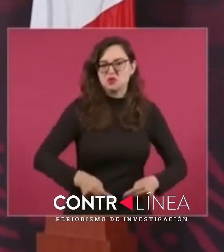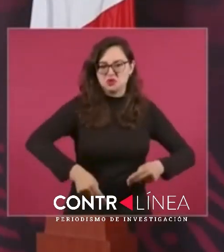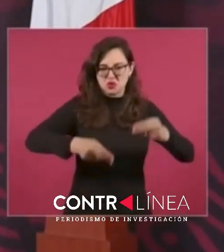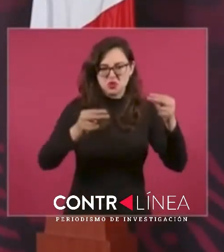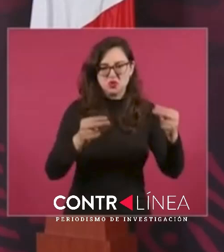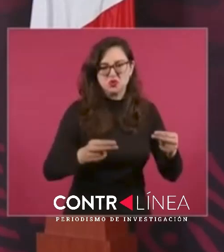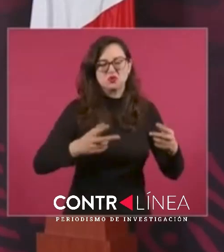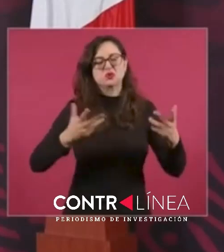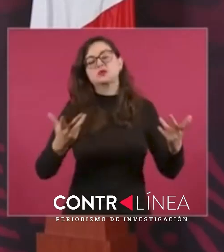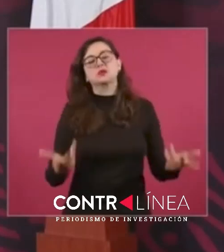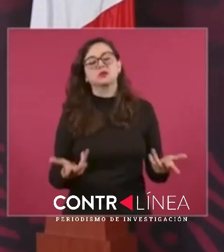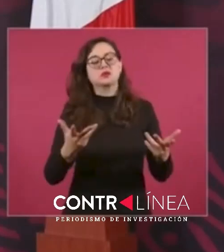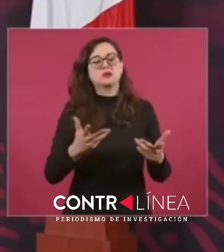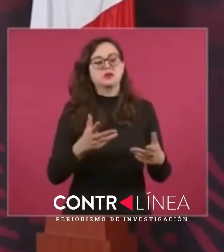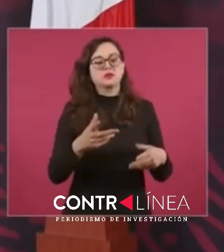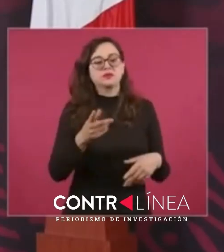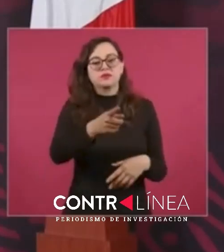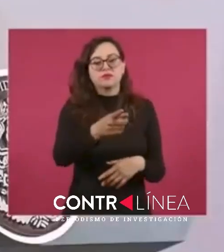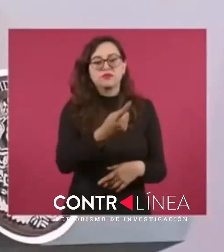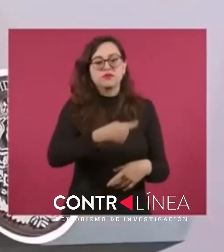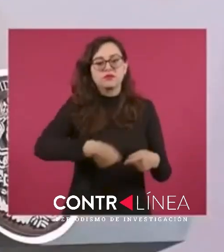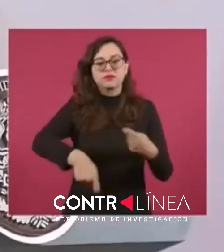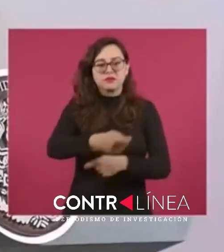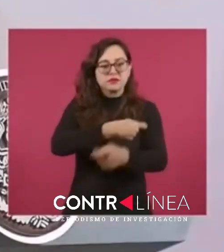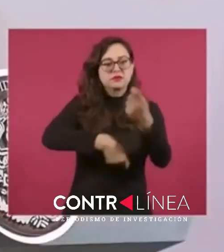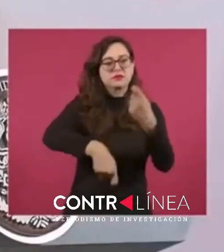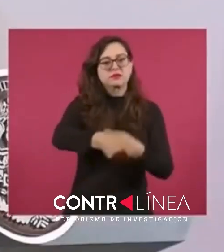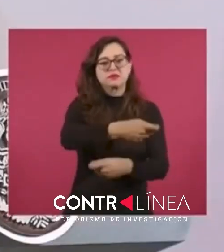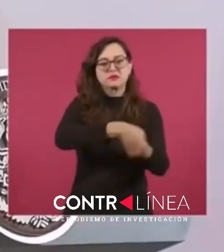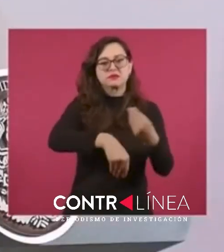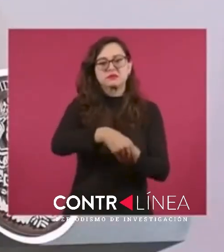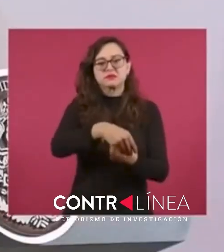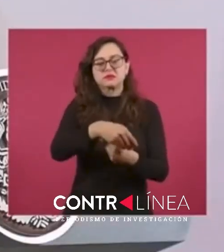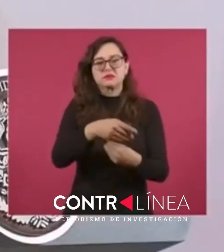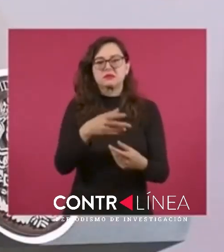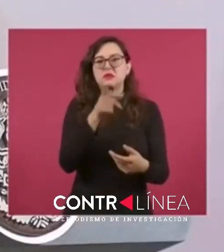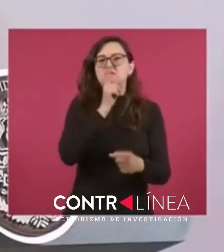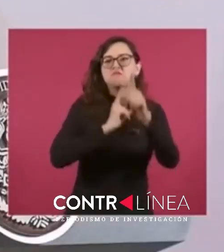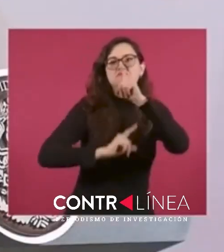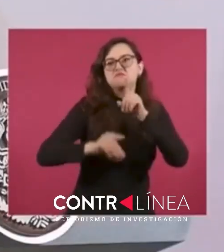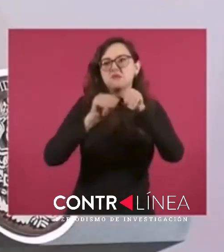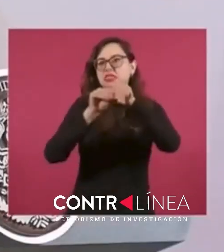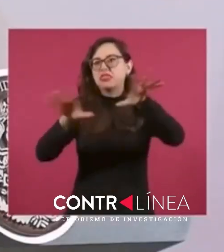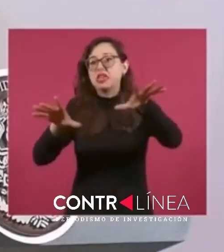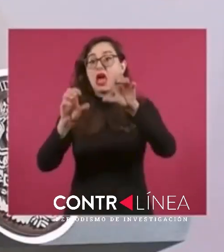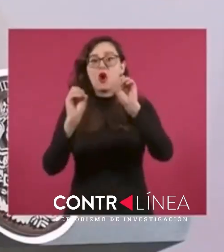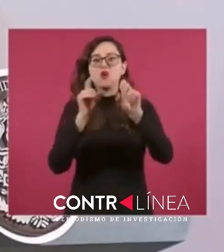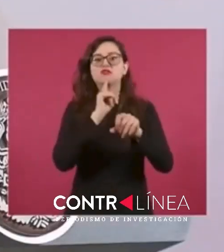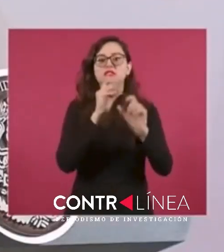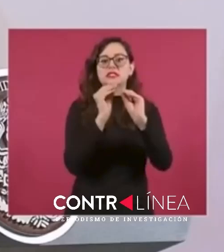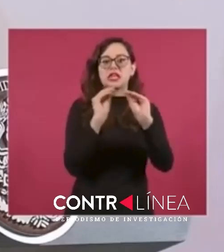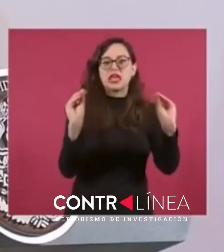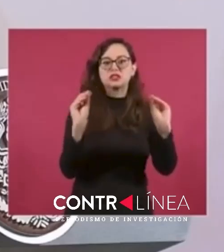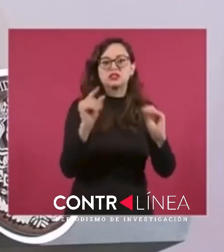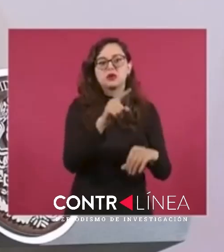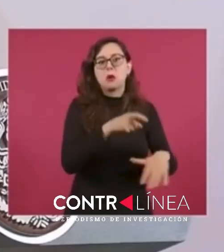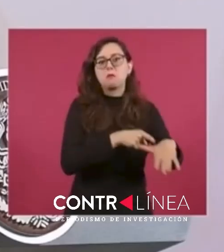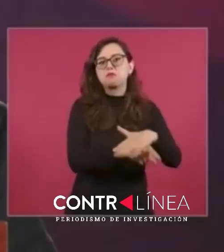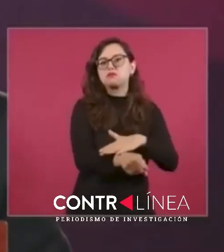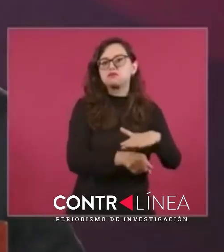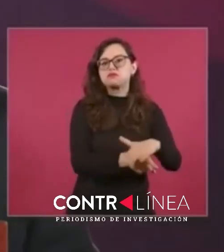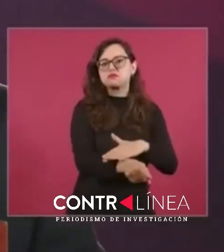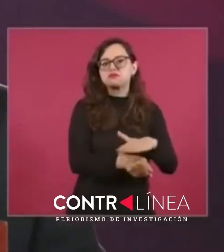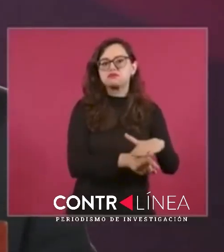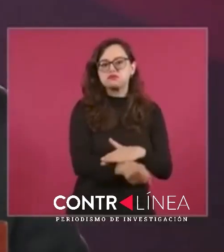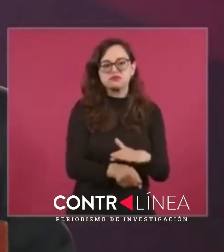voz, los hechos o la tergiversación de ellos o el silencio sobre la situación, también se convirtió en una moneda de cambio. Y